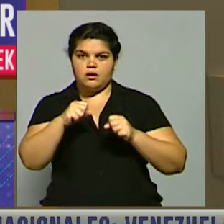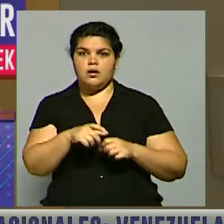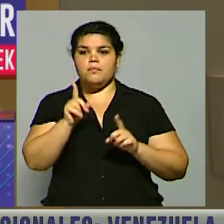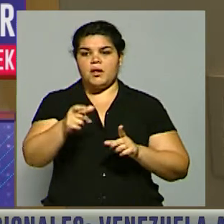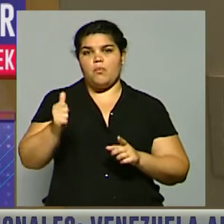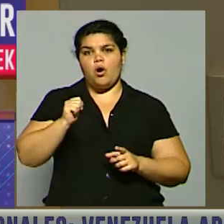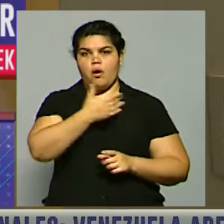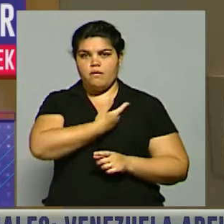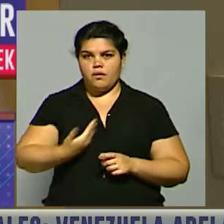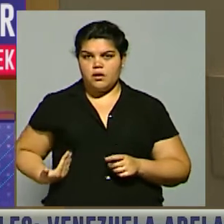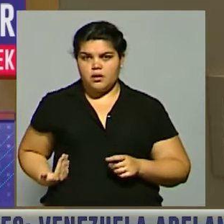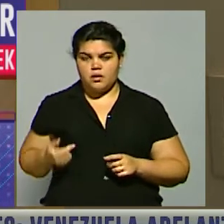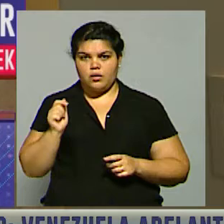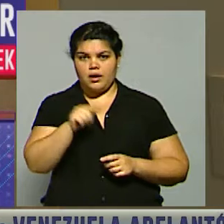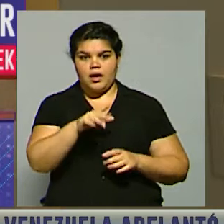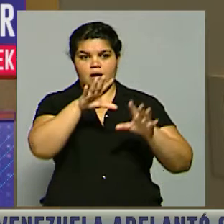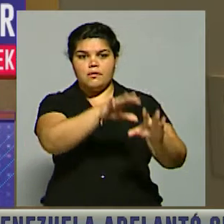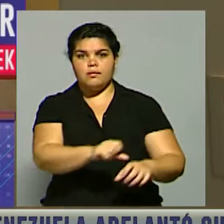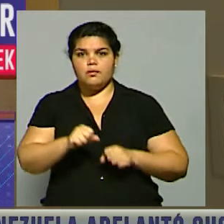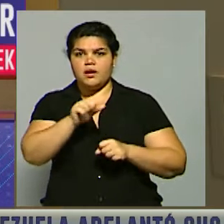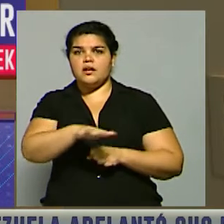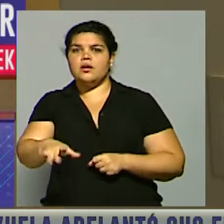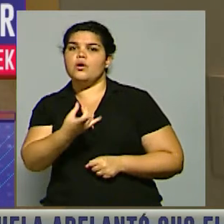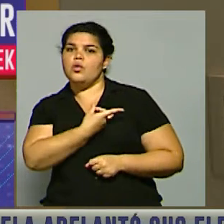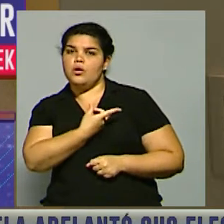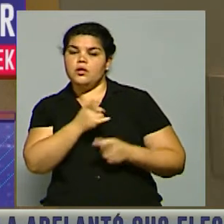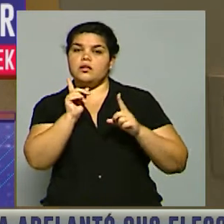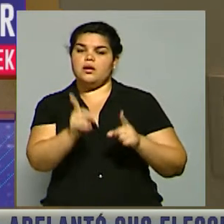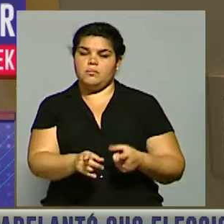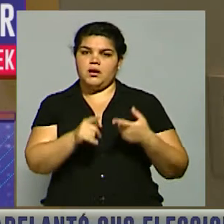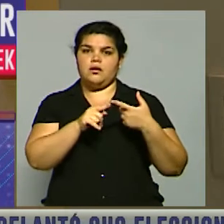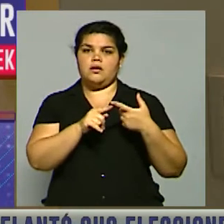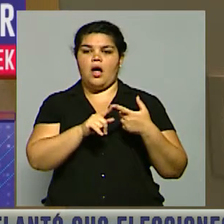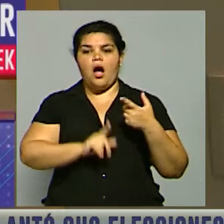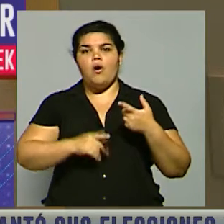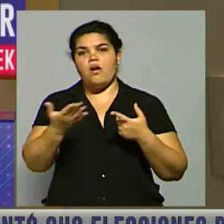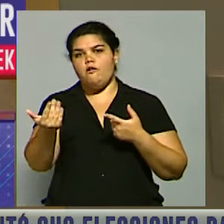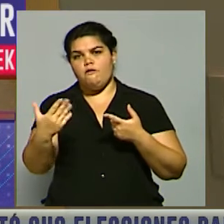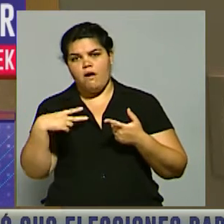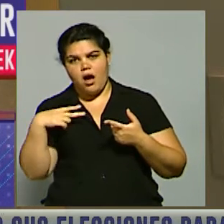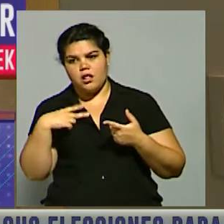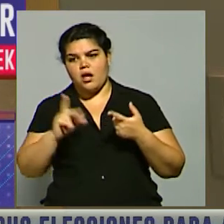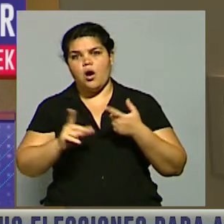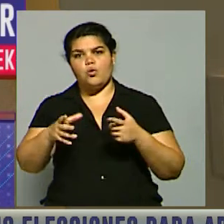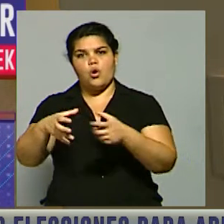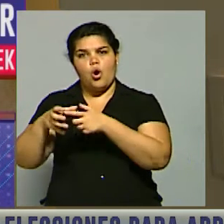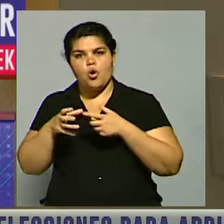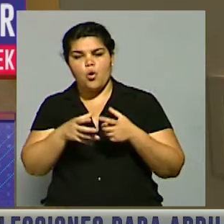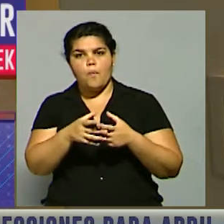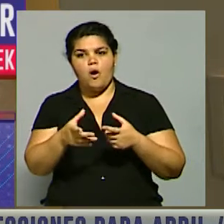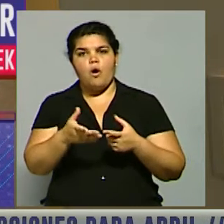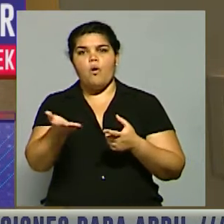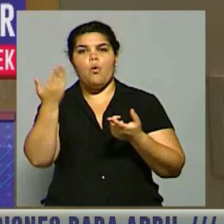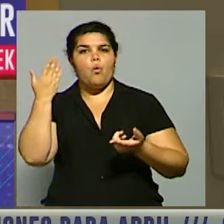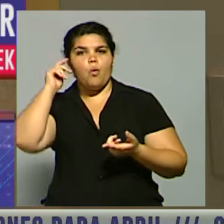la última dictadura cívico-militar. Quedan algunas fuerzas todavía por ser enjuiciadas y algunos centros clandestinos,